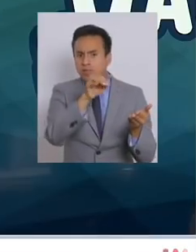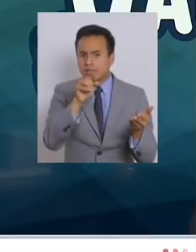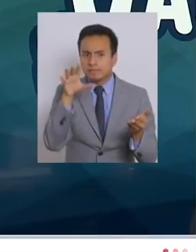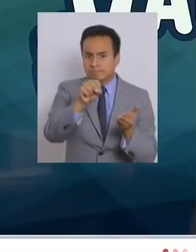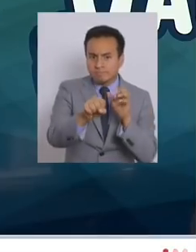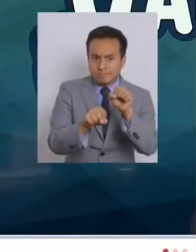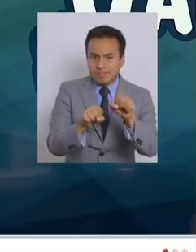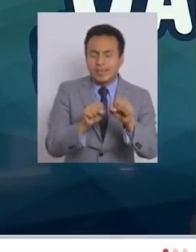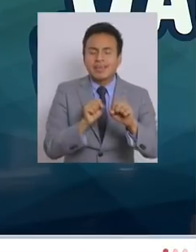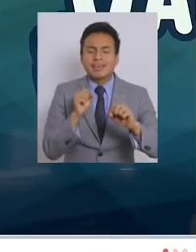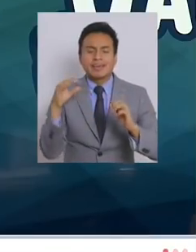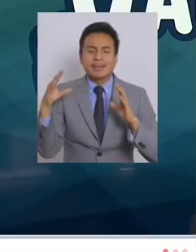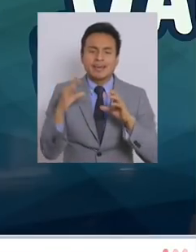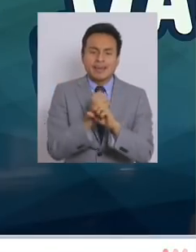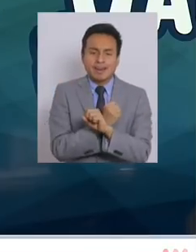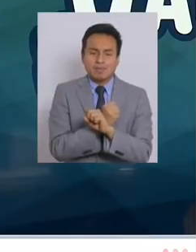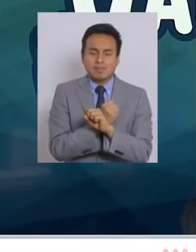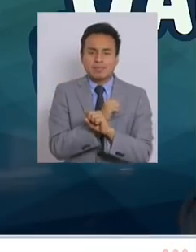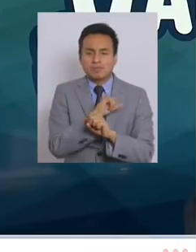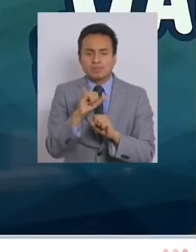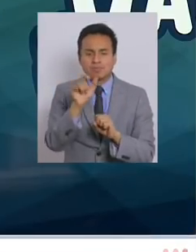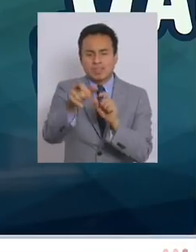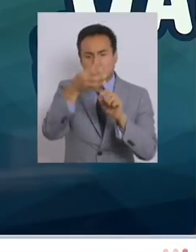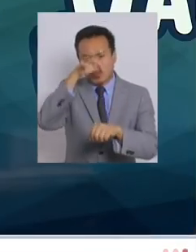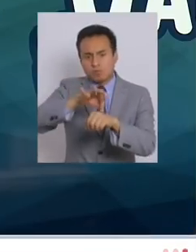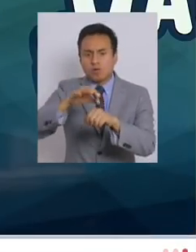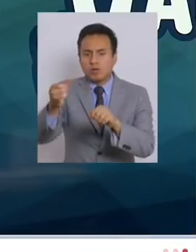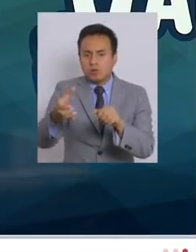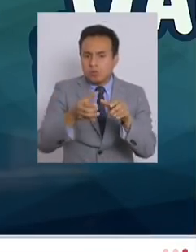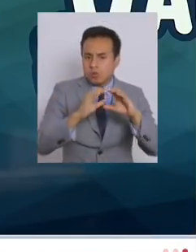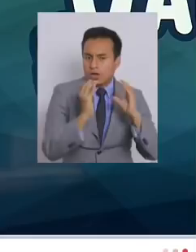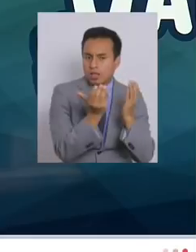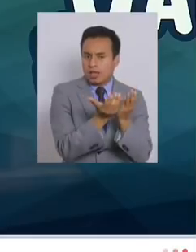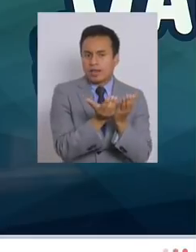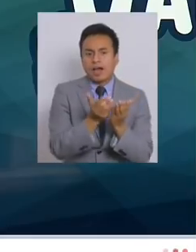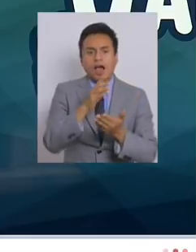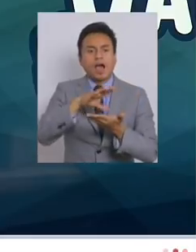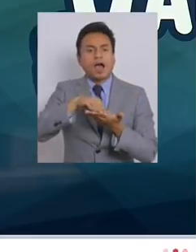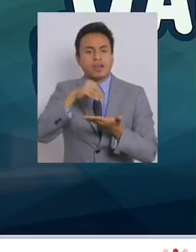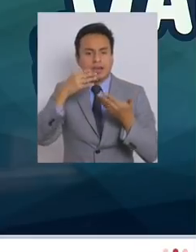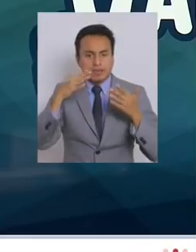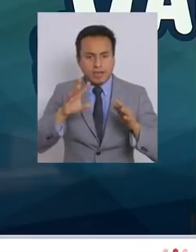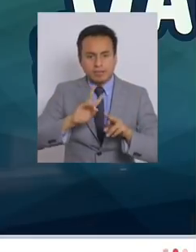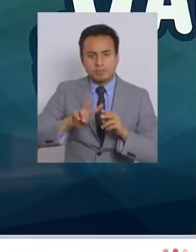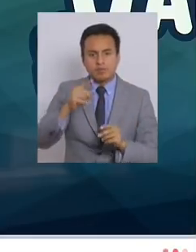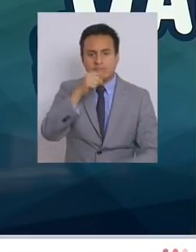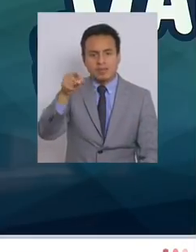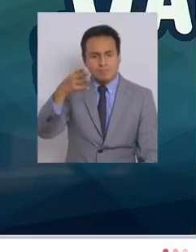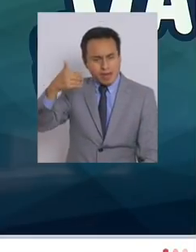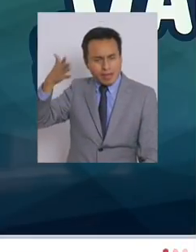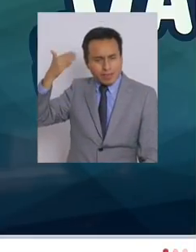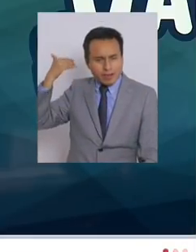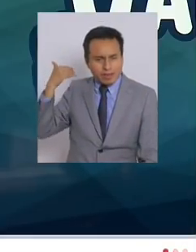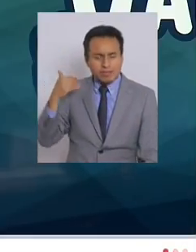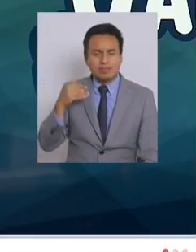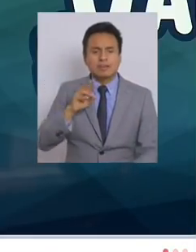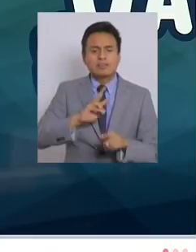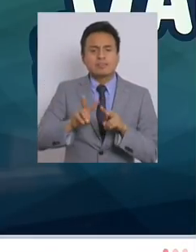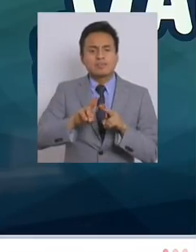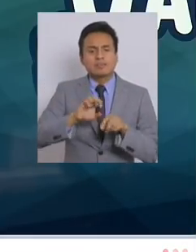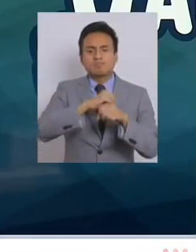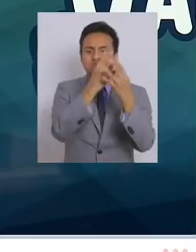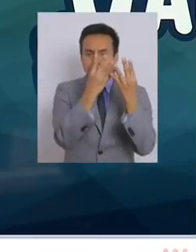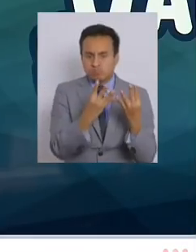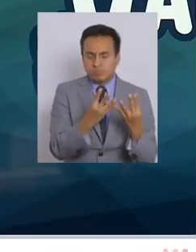esa manera rápidamente poder aislar a las personas lo hicimos en arica hace unas semanas atrás en un recinto penitenciario